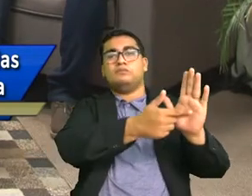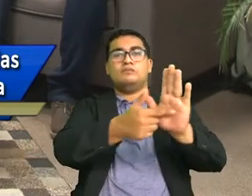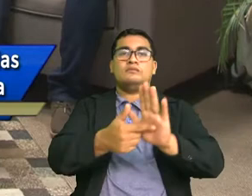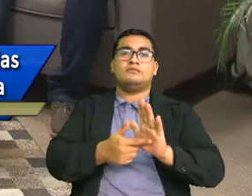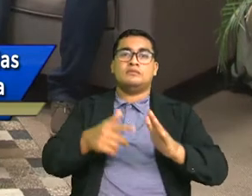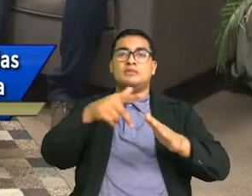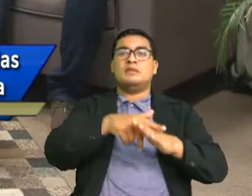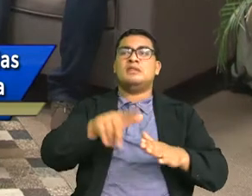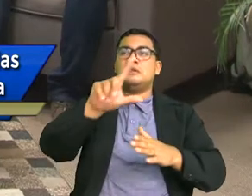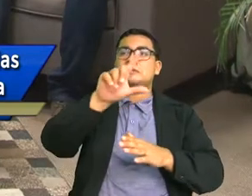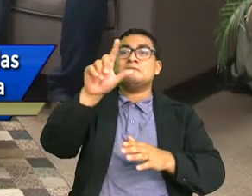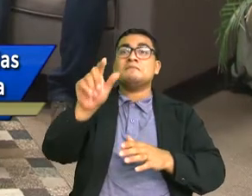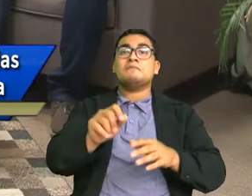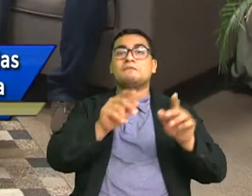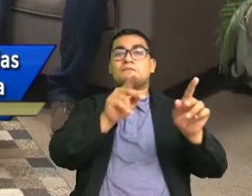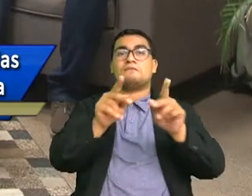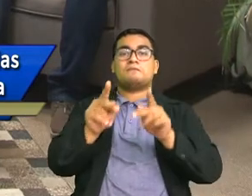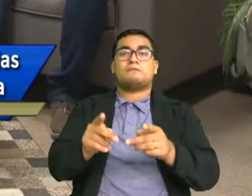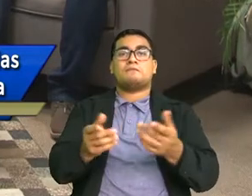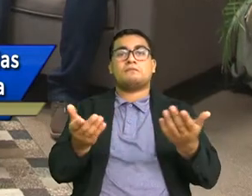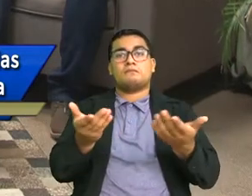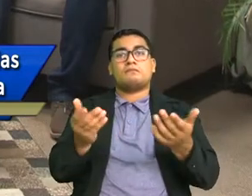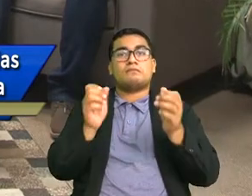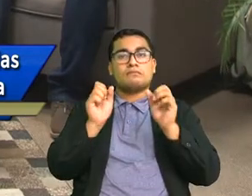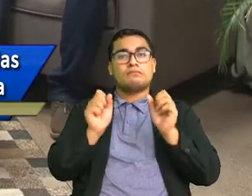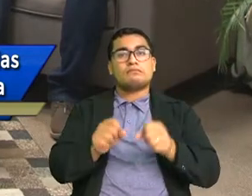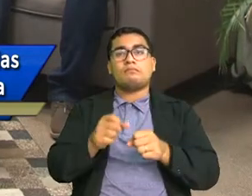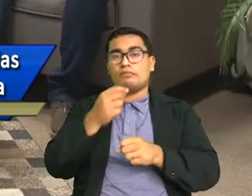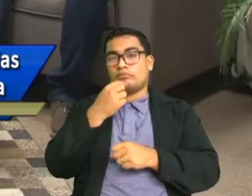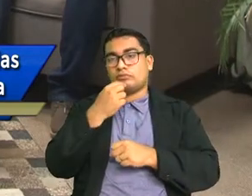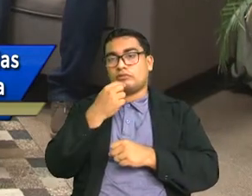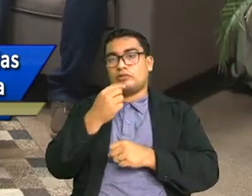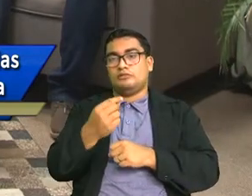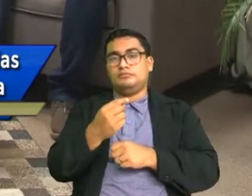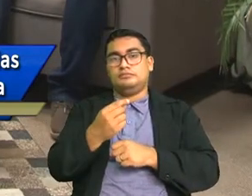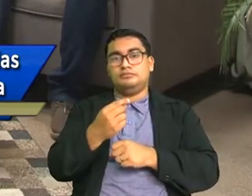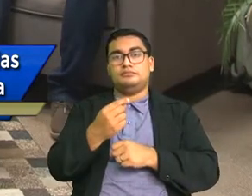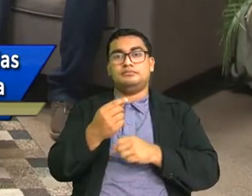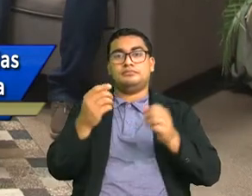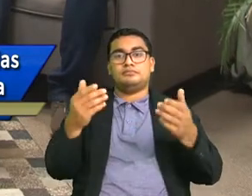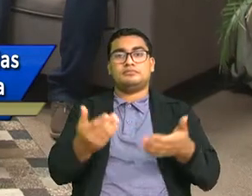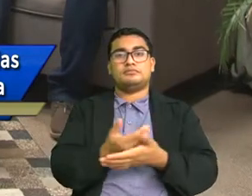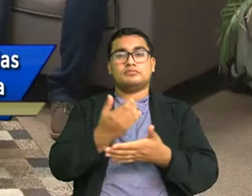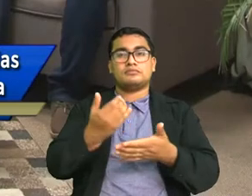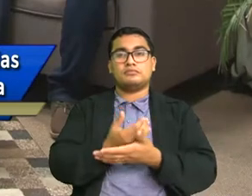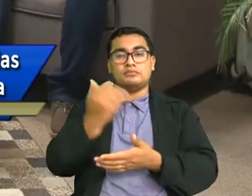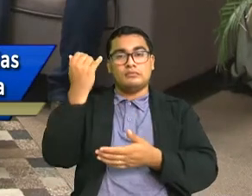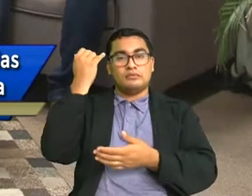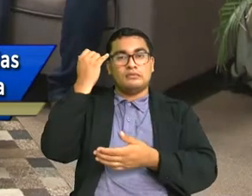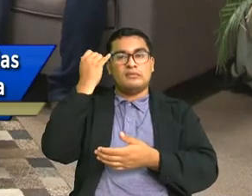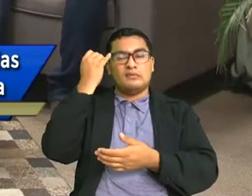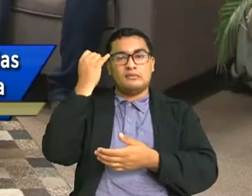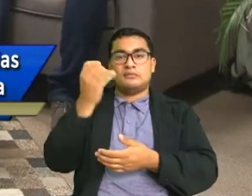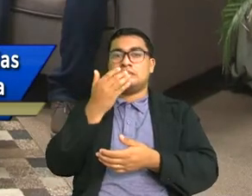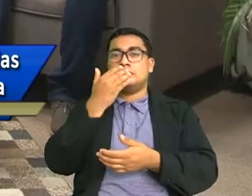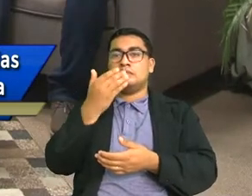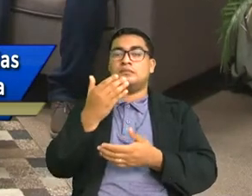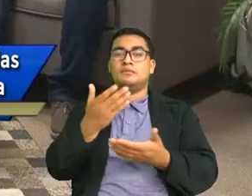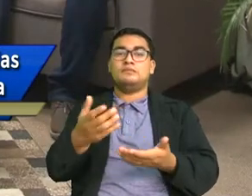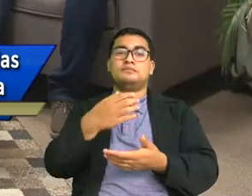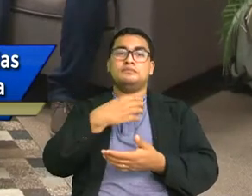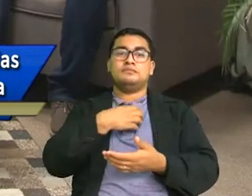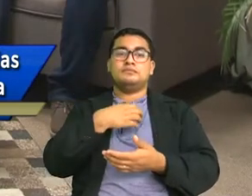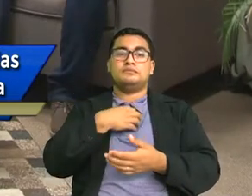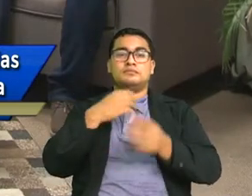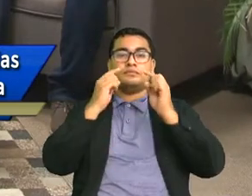productor ganado elemento es decir hay productores que también lo miran como un espacio de innovación también de beneficio ambiental